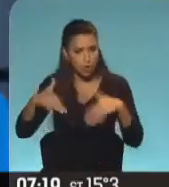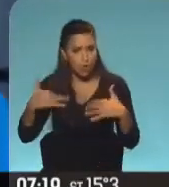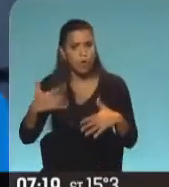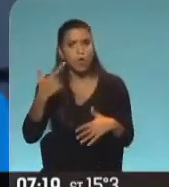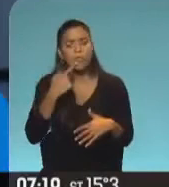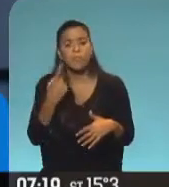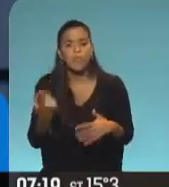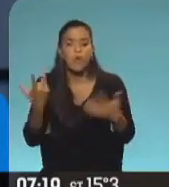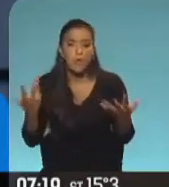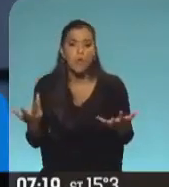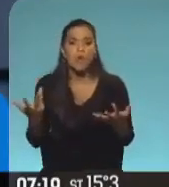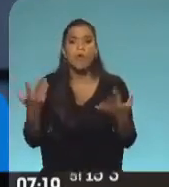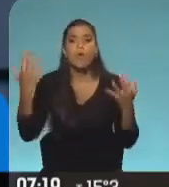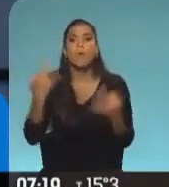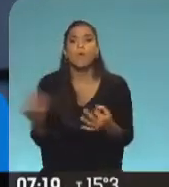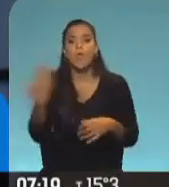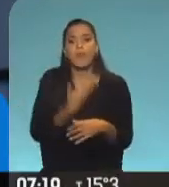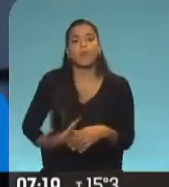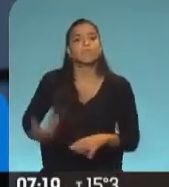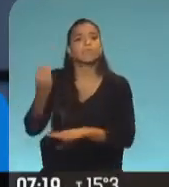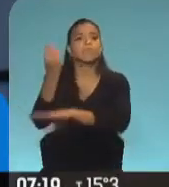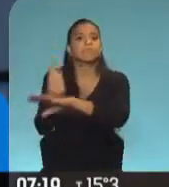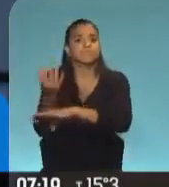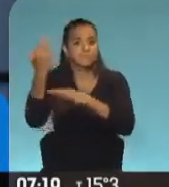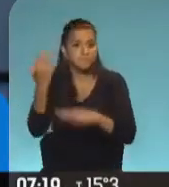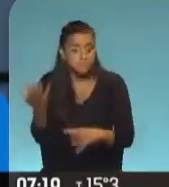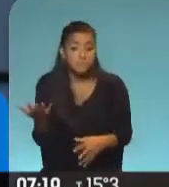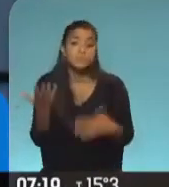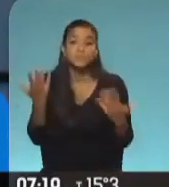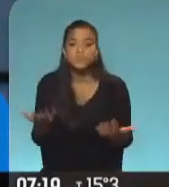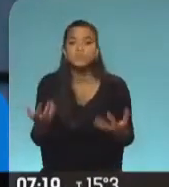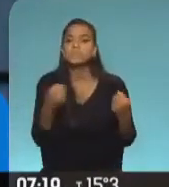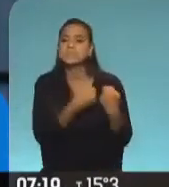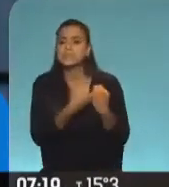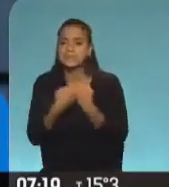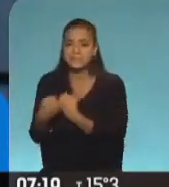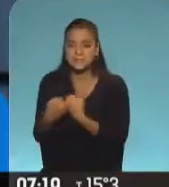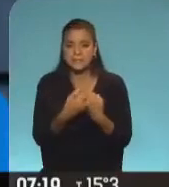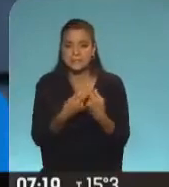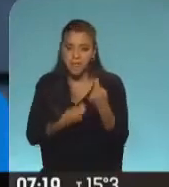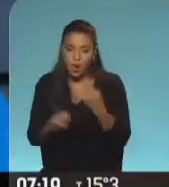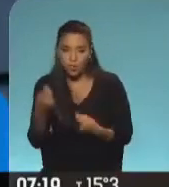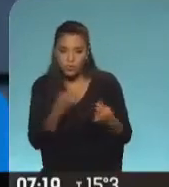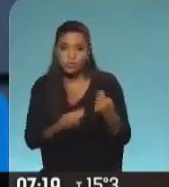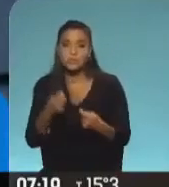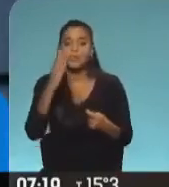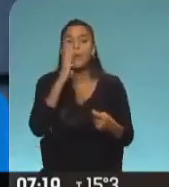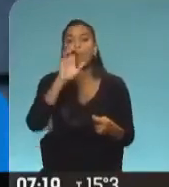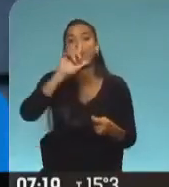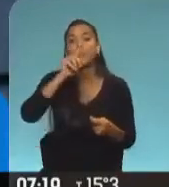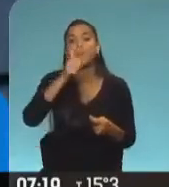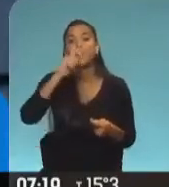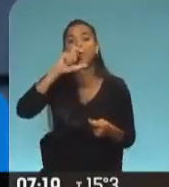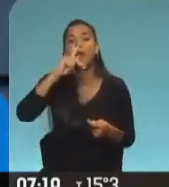abiertamente, dijo que bueno, que iba a ser un buen mandato. Entonces empezó muy tensa la negociación, inclusive BlackRock fue